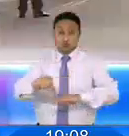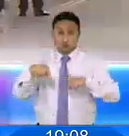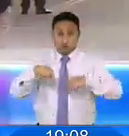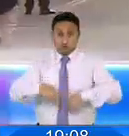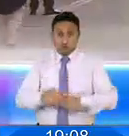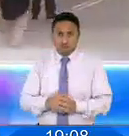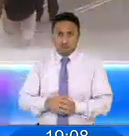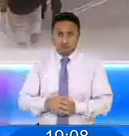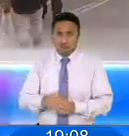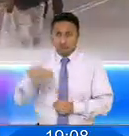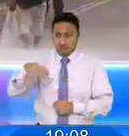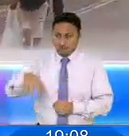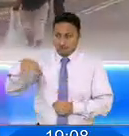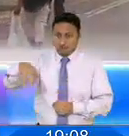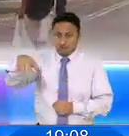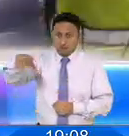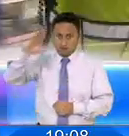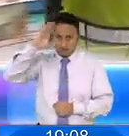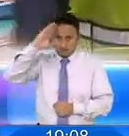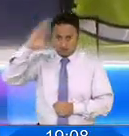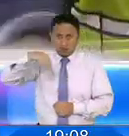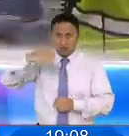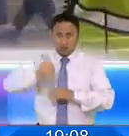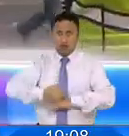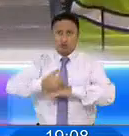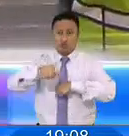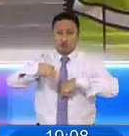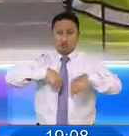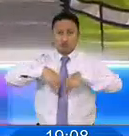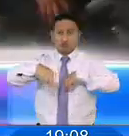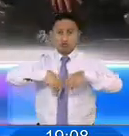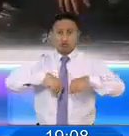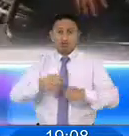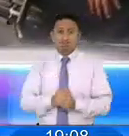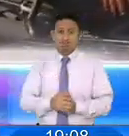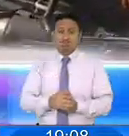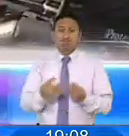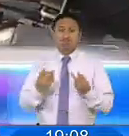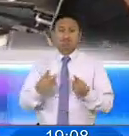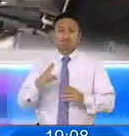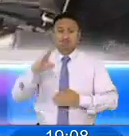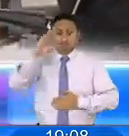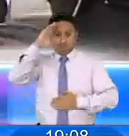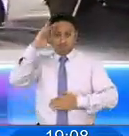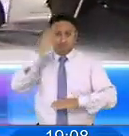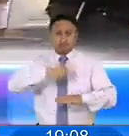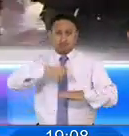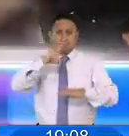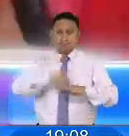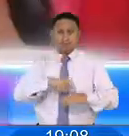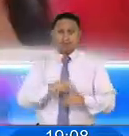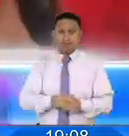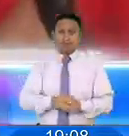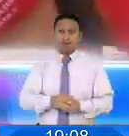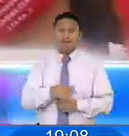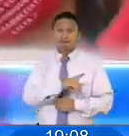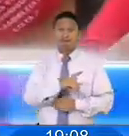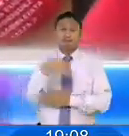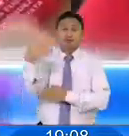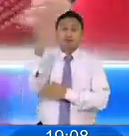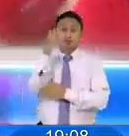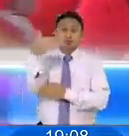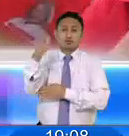cuadra hubo presencia de uniformados de la Autoridad de Tránsito Municipal y también de la Policía Nacional, y ellos con sus banderas